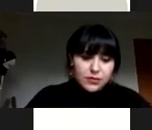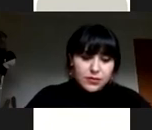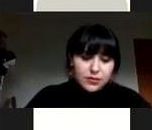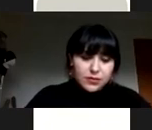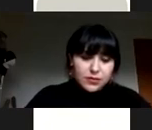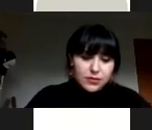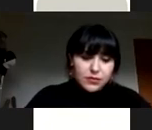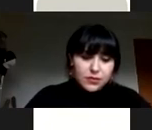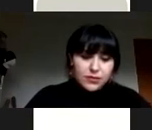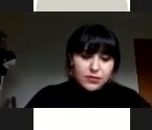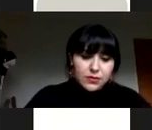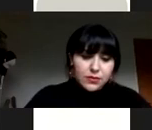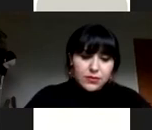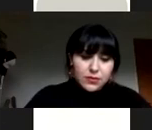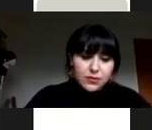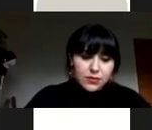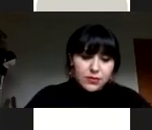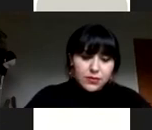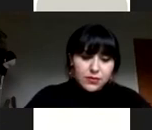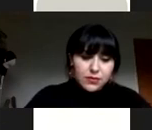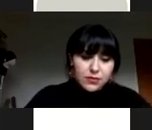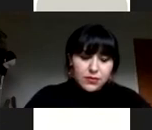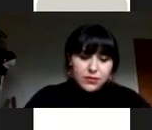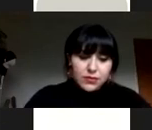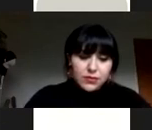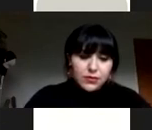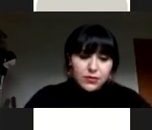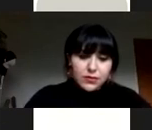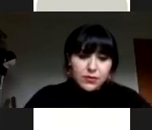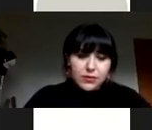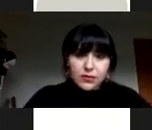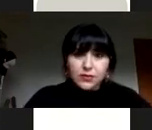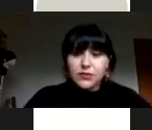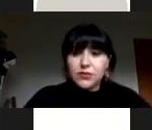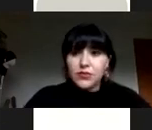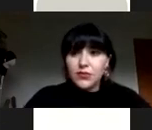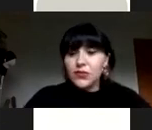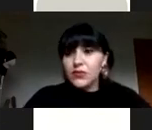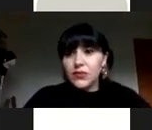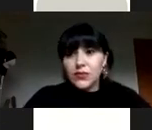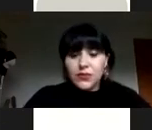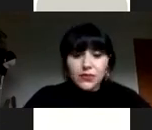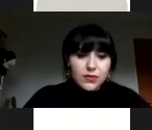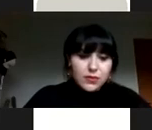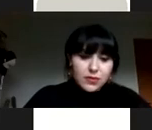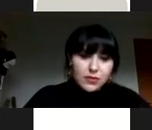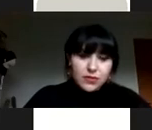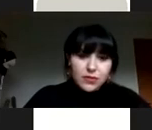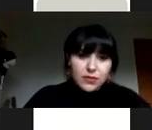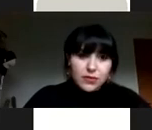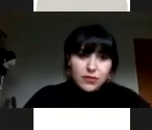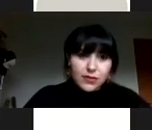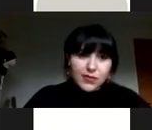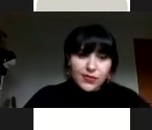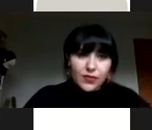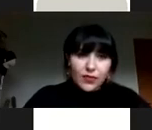that personal energy exchange in classroom. Y que la virtualidad ha venido para quedarse, que en la presencialidad va a estar